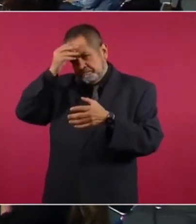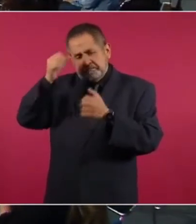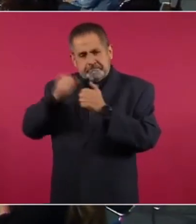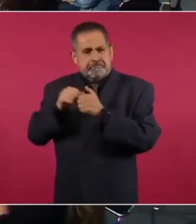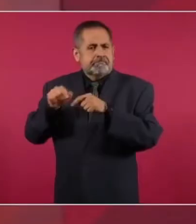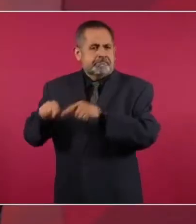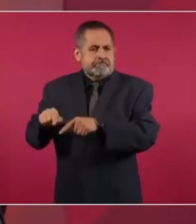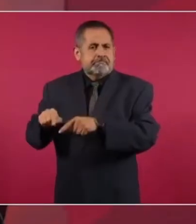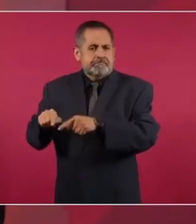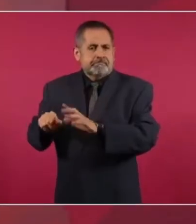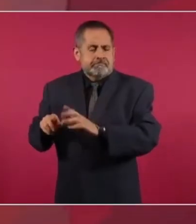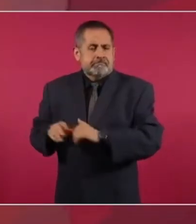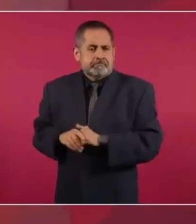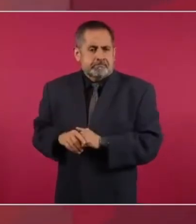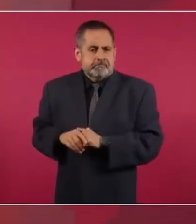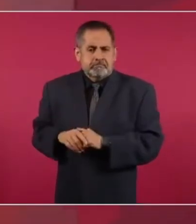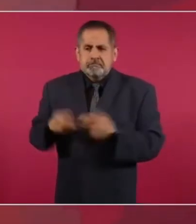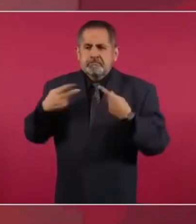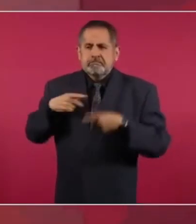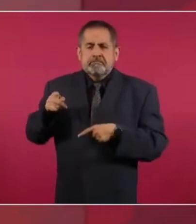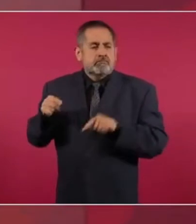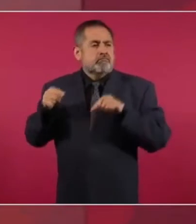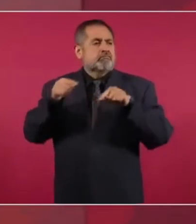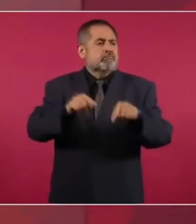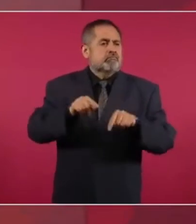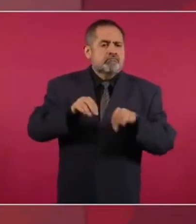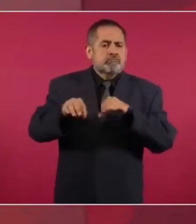de servidores públicos.